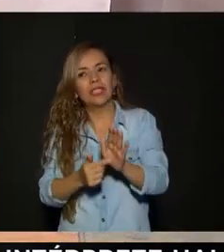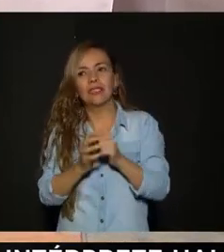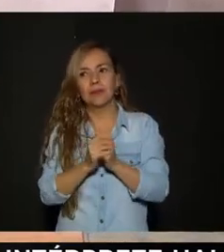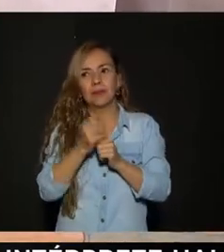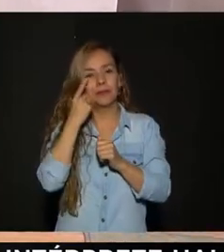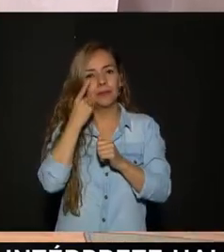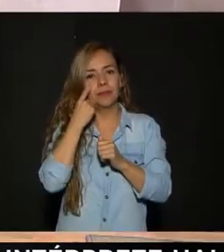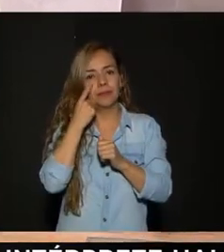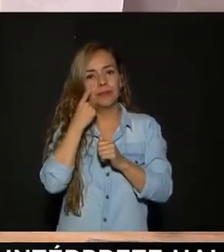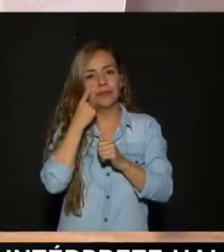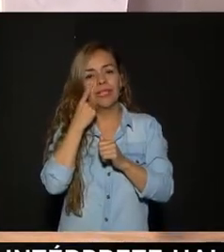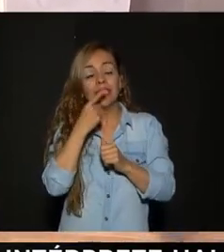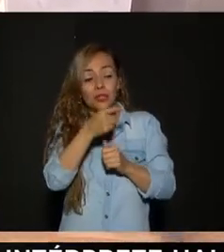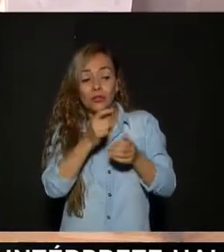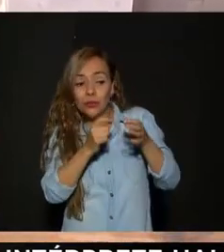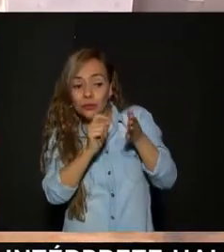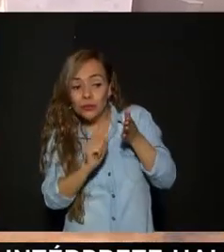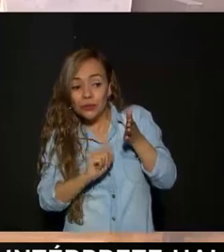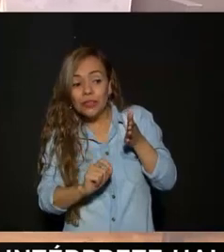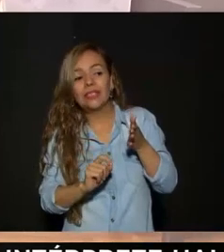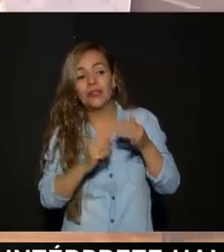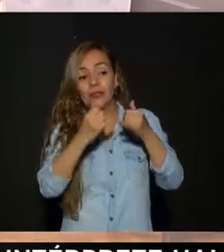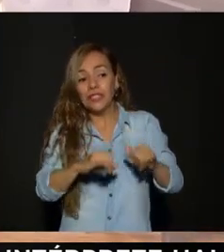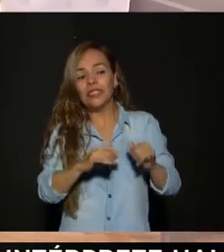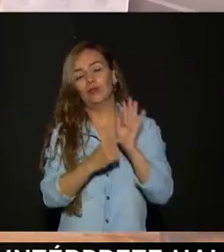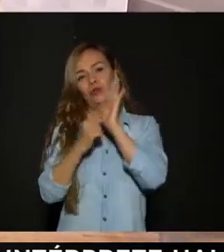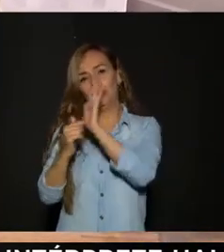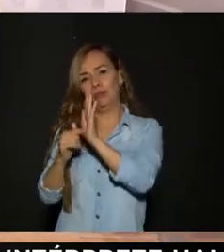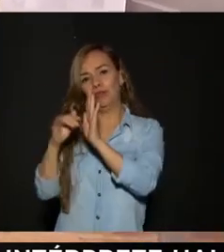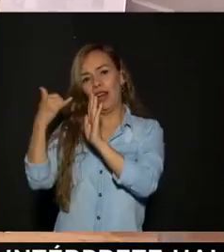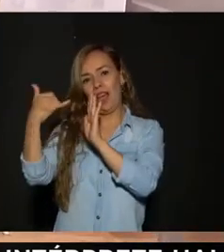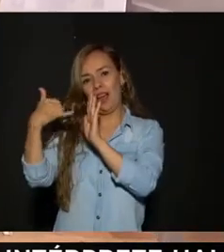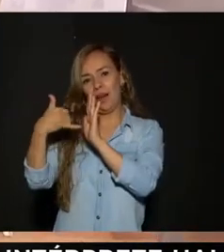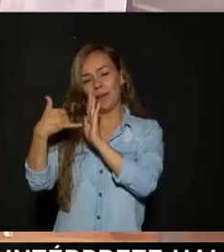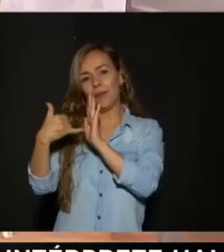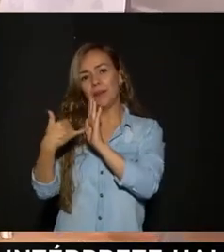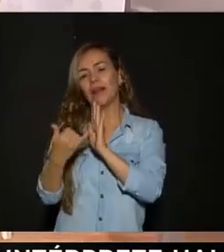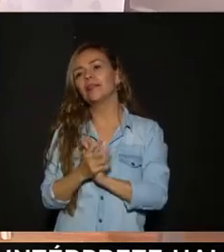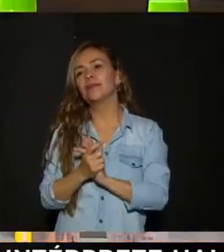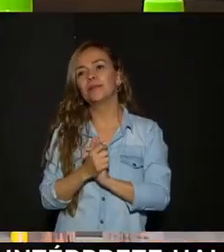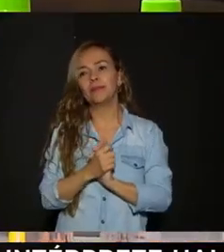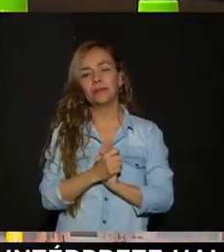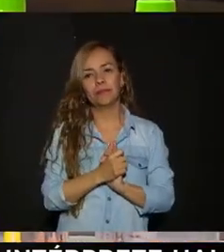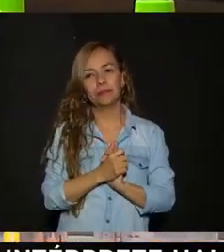Esto, si quieres lo terminas y yo se lo voy a mostrar a la cámara. Ve y dice una A también larguita.